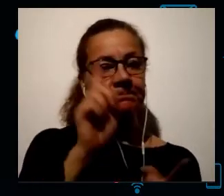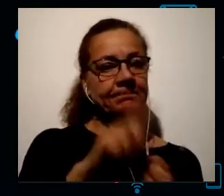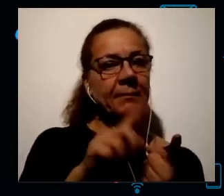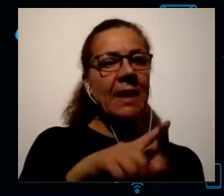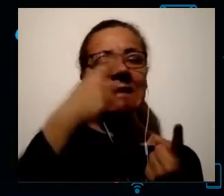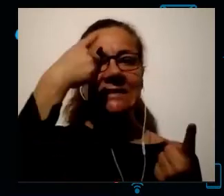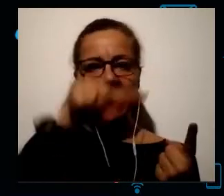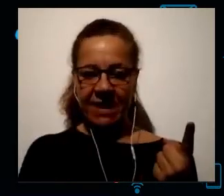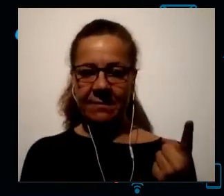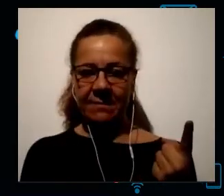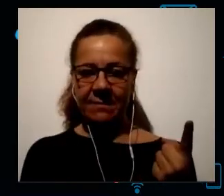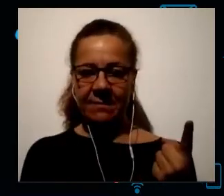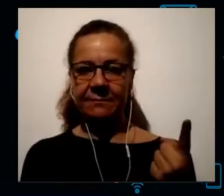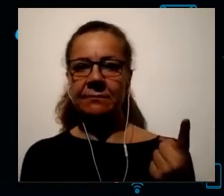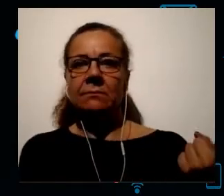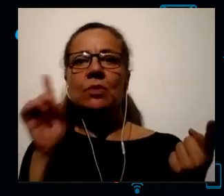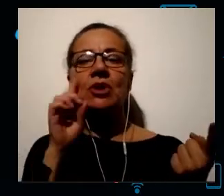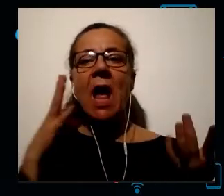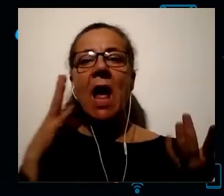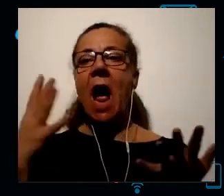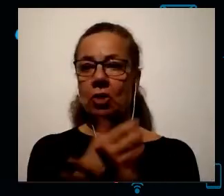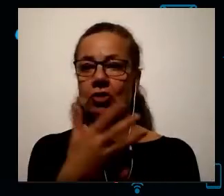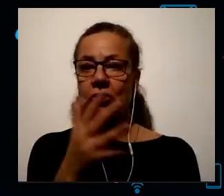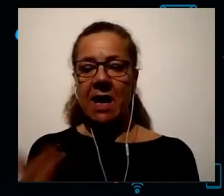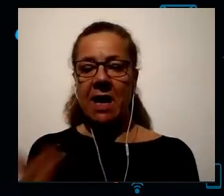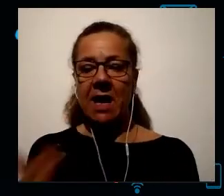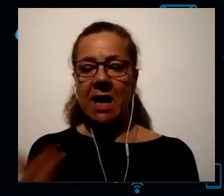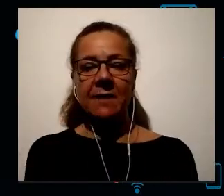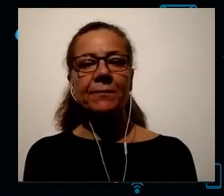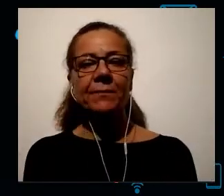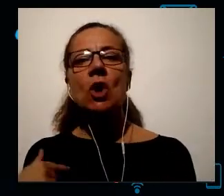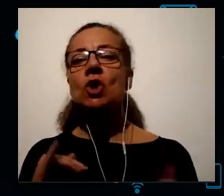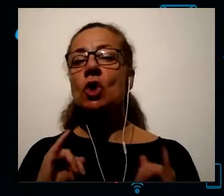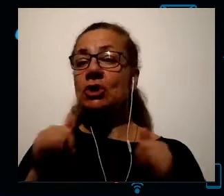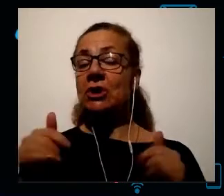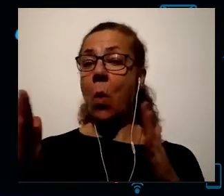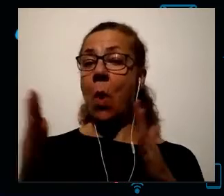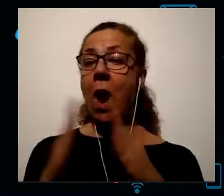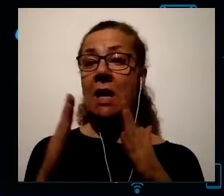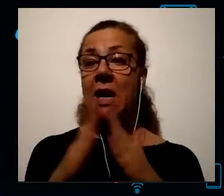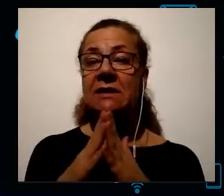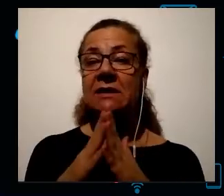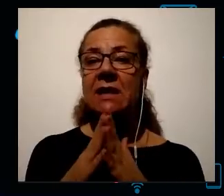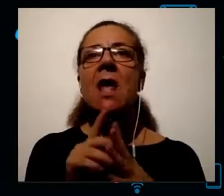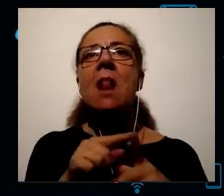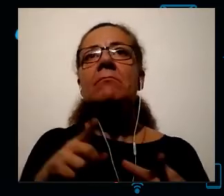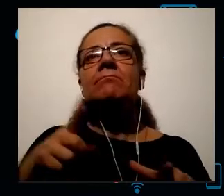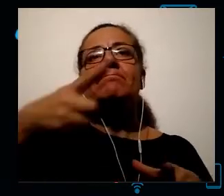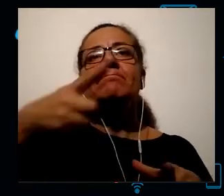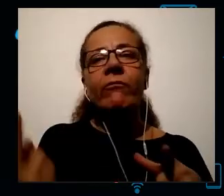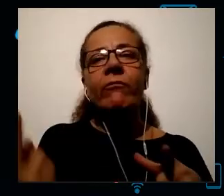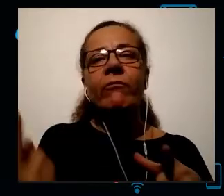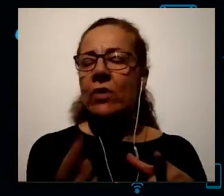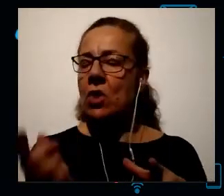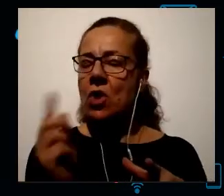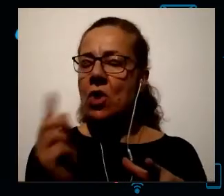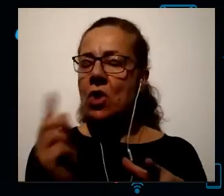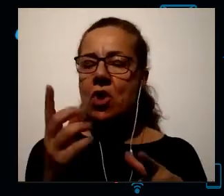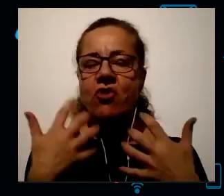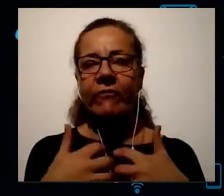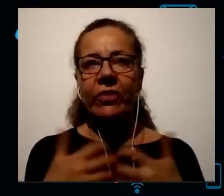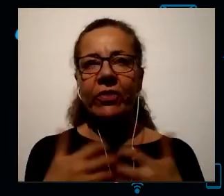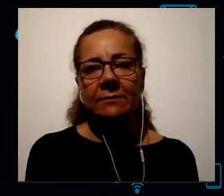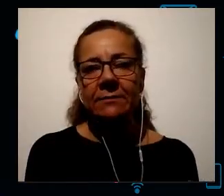no sé a todos nos ha pasado no llego a casa y el microondas no funciona bueno pues entonces sé que tengo un